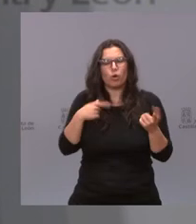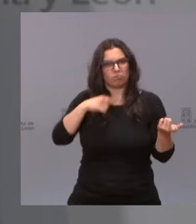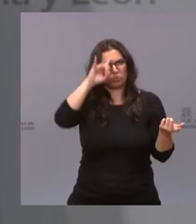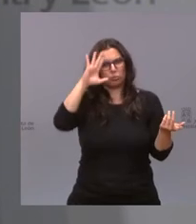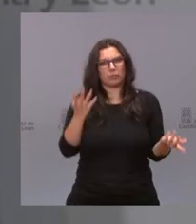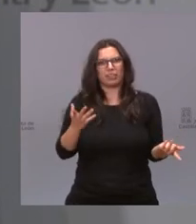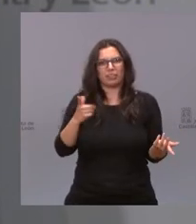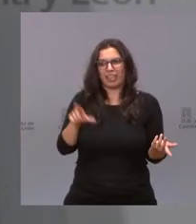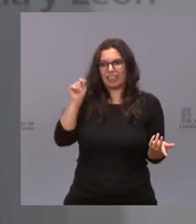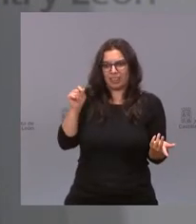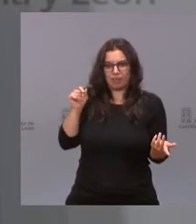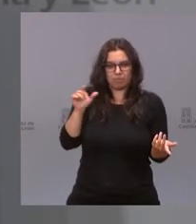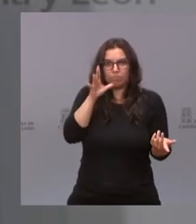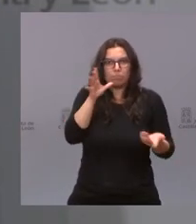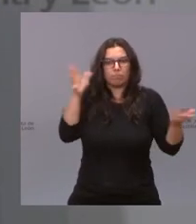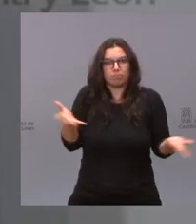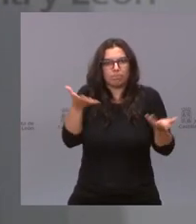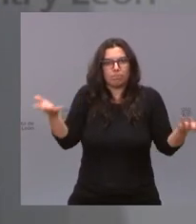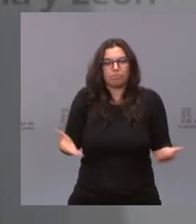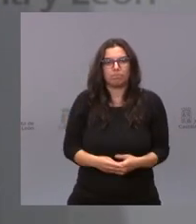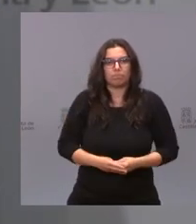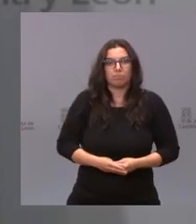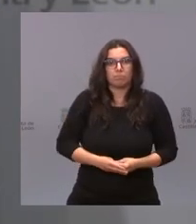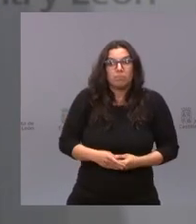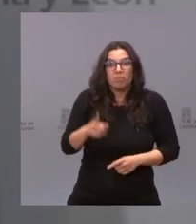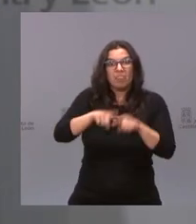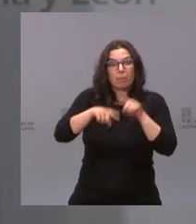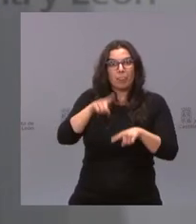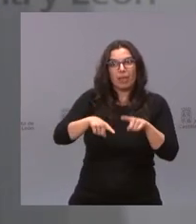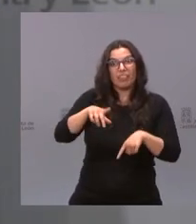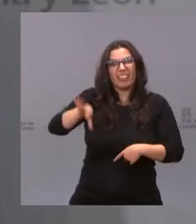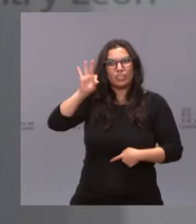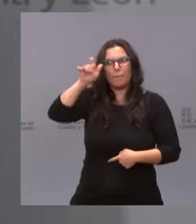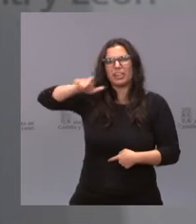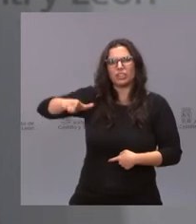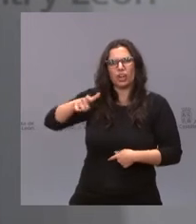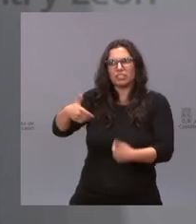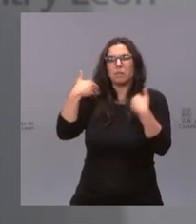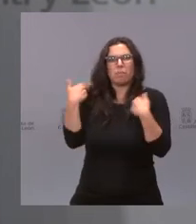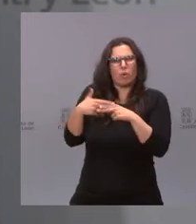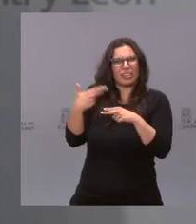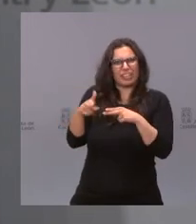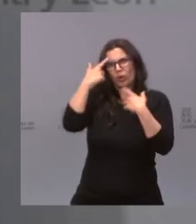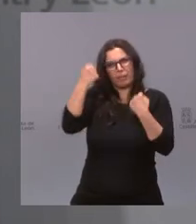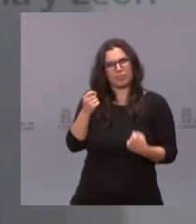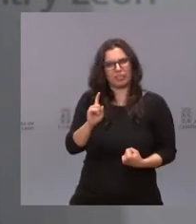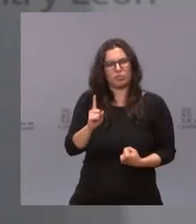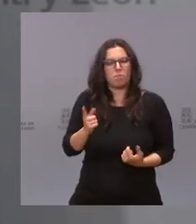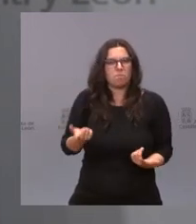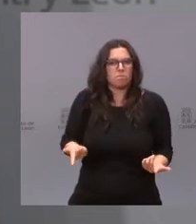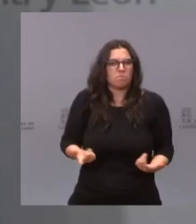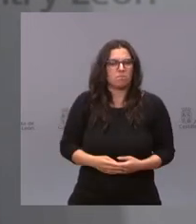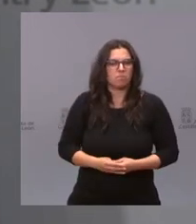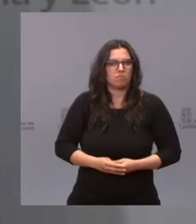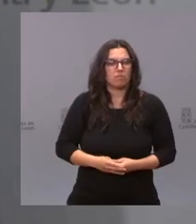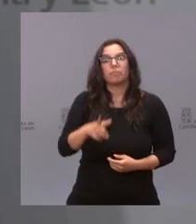sorprendente que esta decisión se deje en manos de la política, de cargos de libre elección. Esto es una